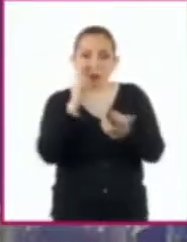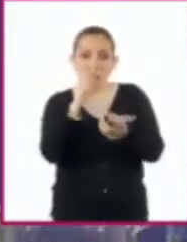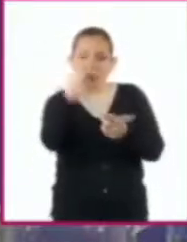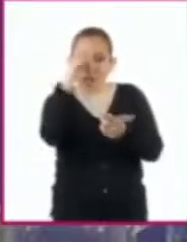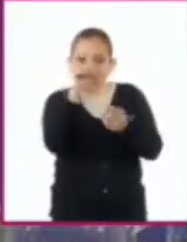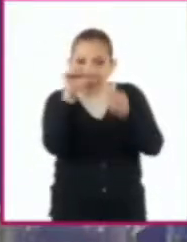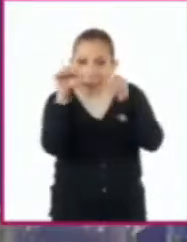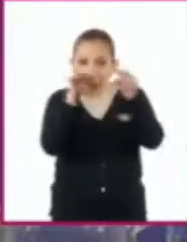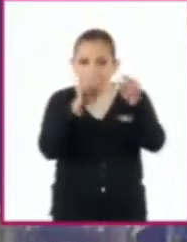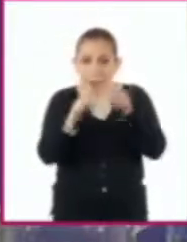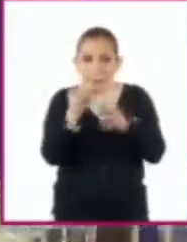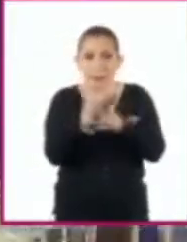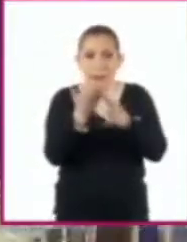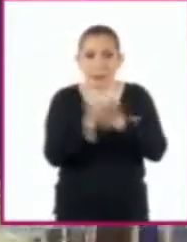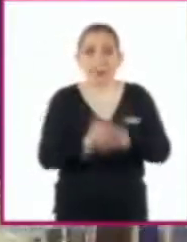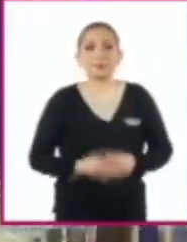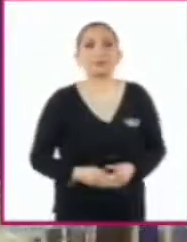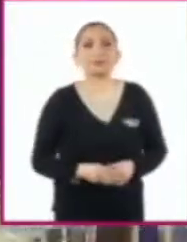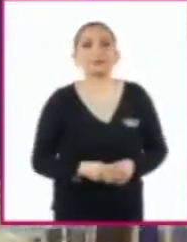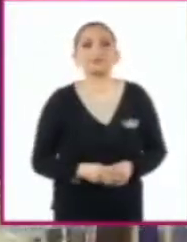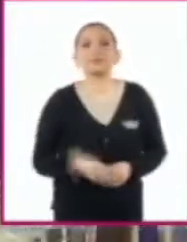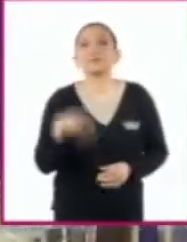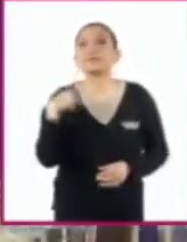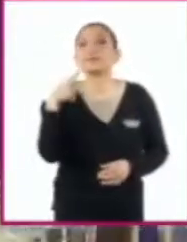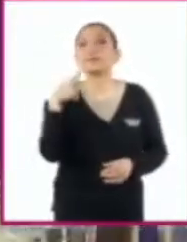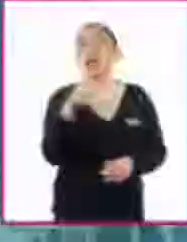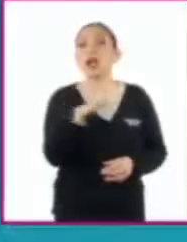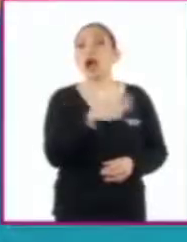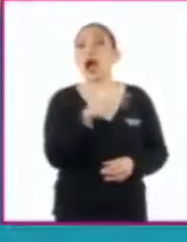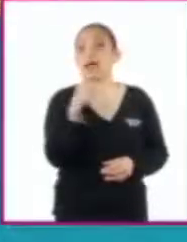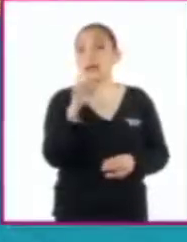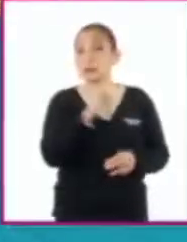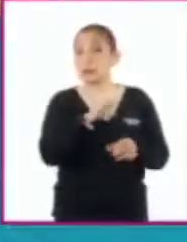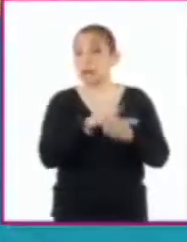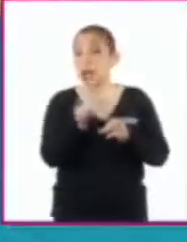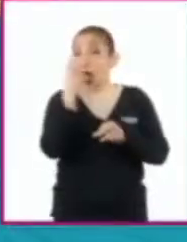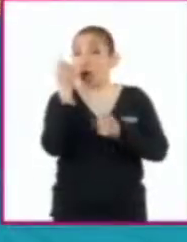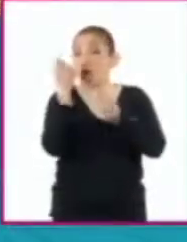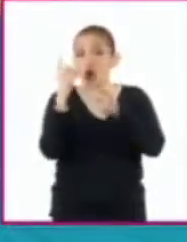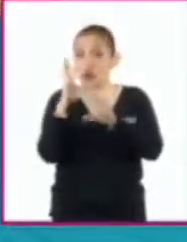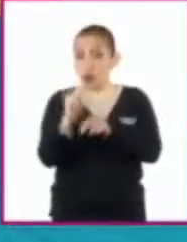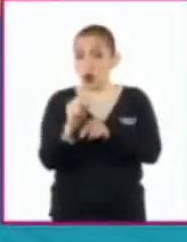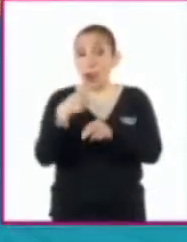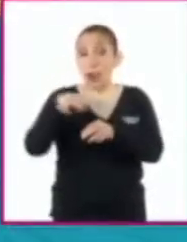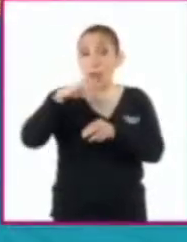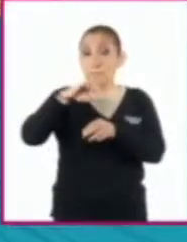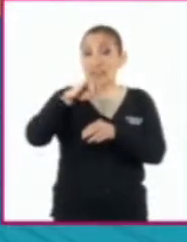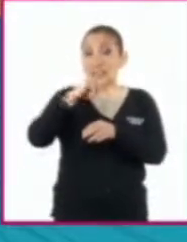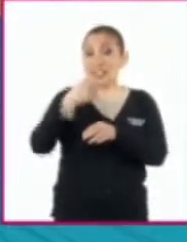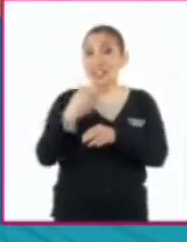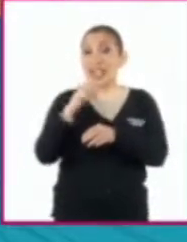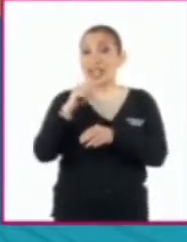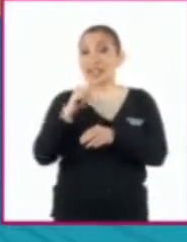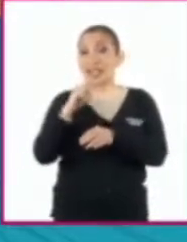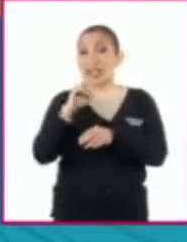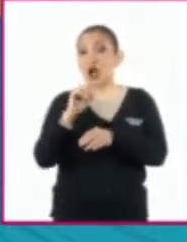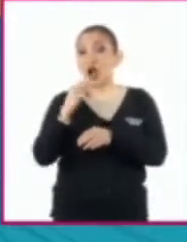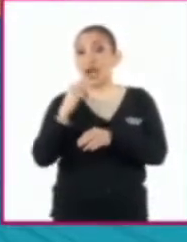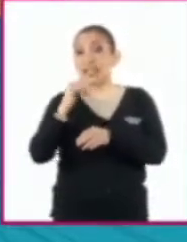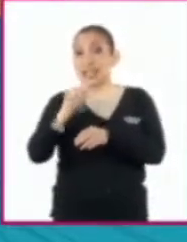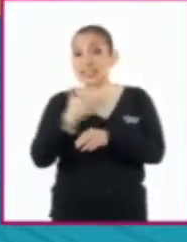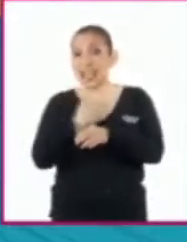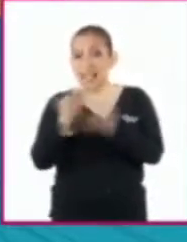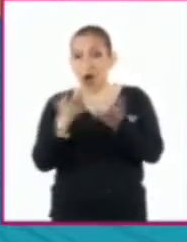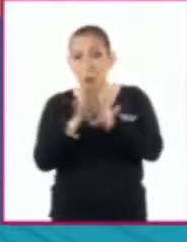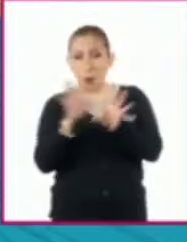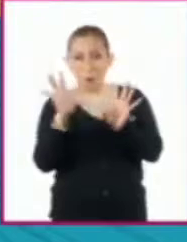observan diferentes fases. Sin embargo, hay excepciones, pues algunas mezclas heterogéneas se presentan como si